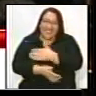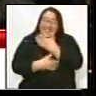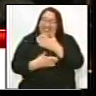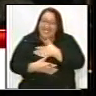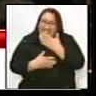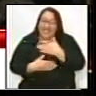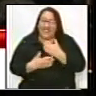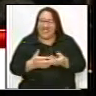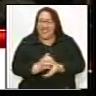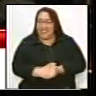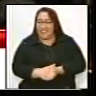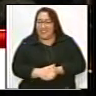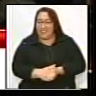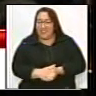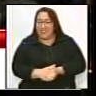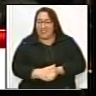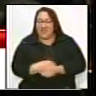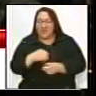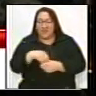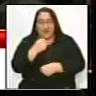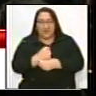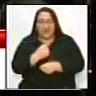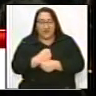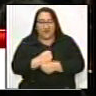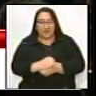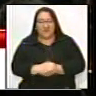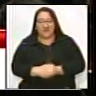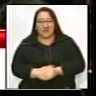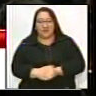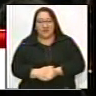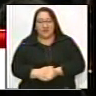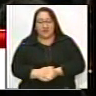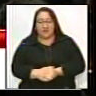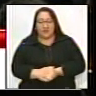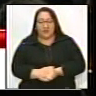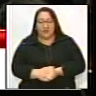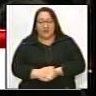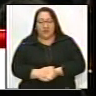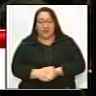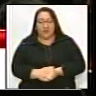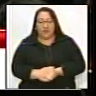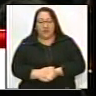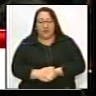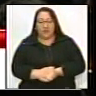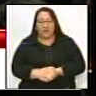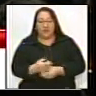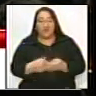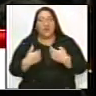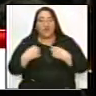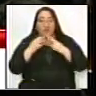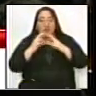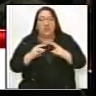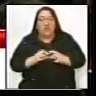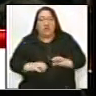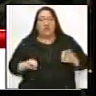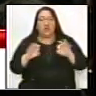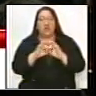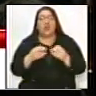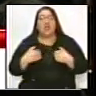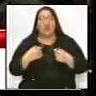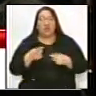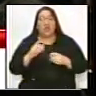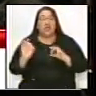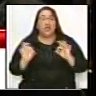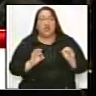motive en este trabajo y todos sientan que tiene un resultado importante. También tenemos a